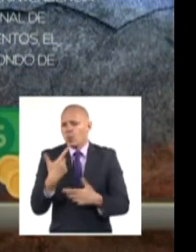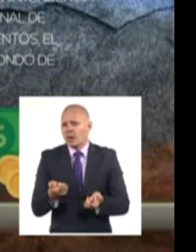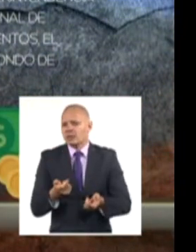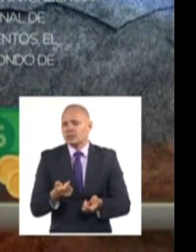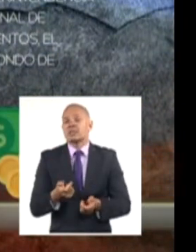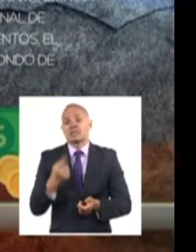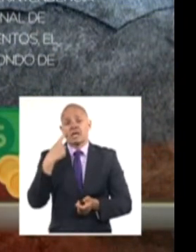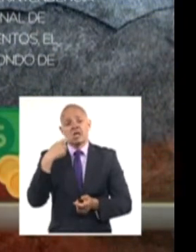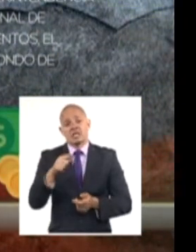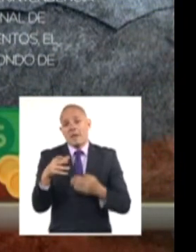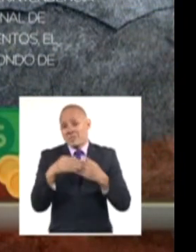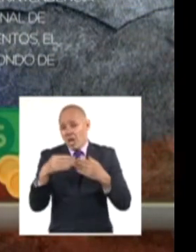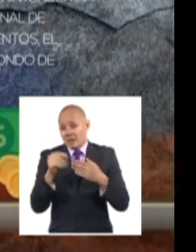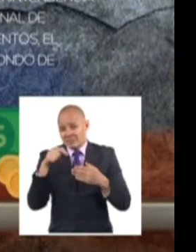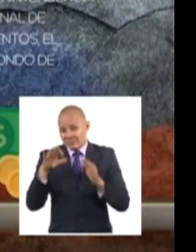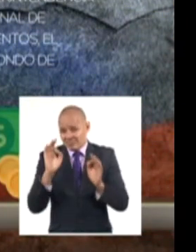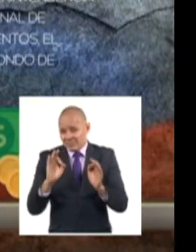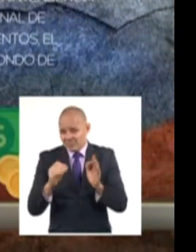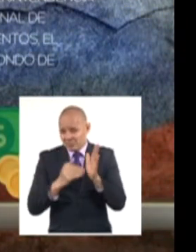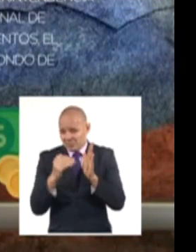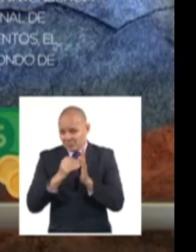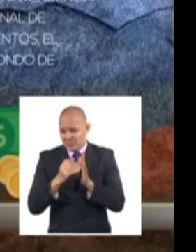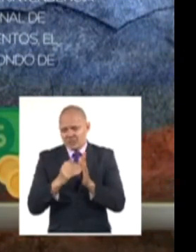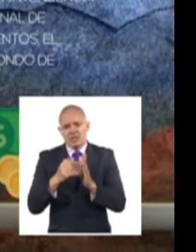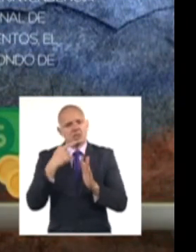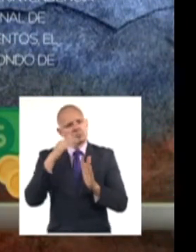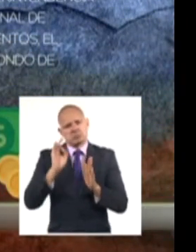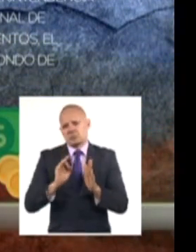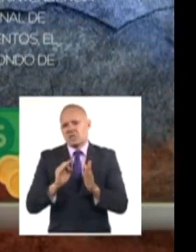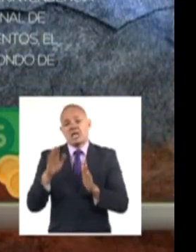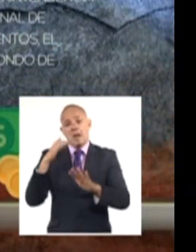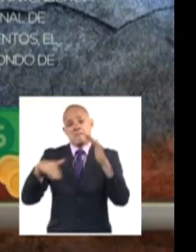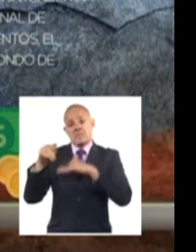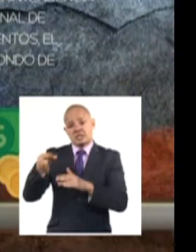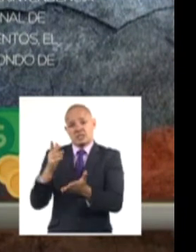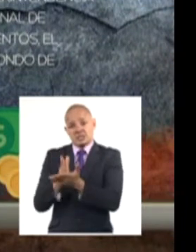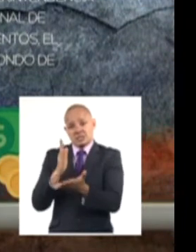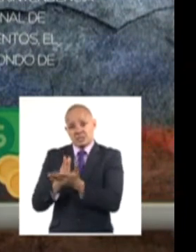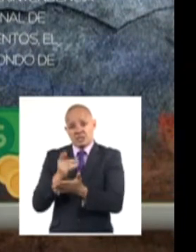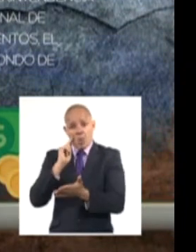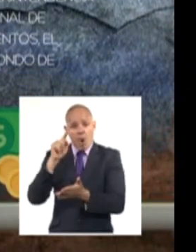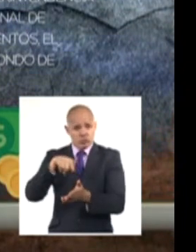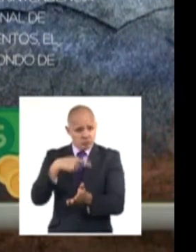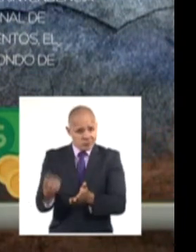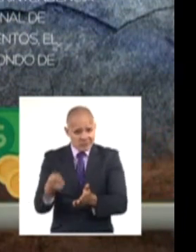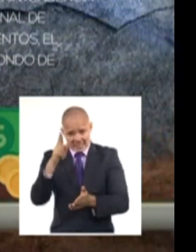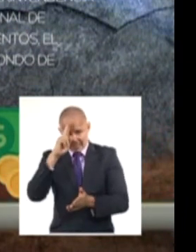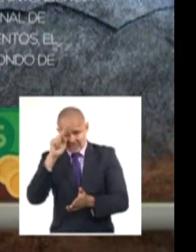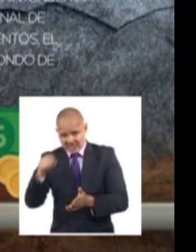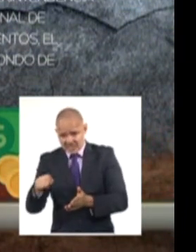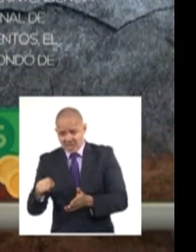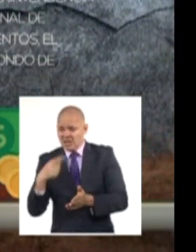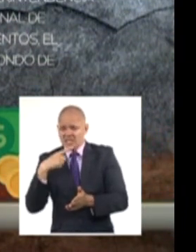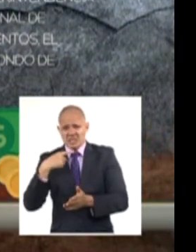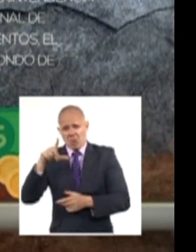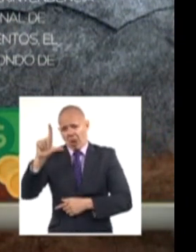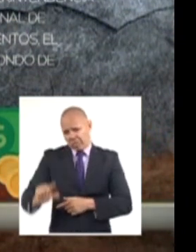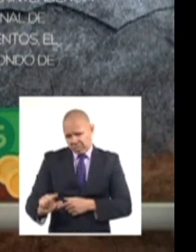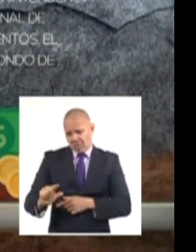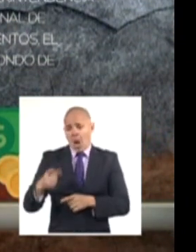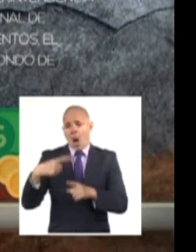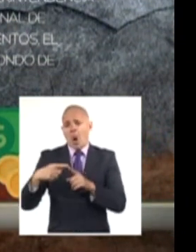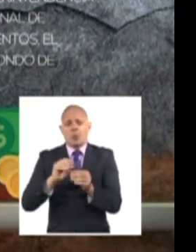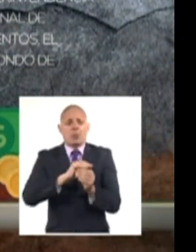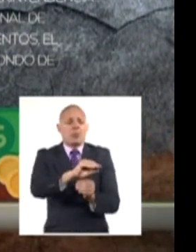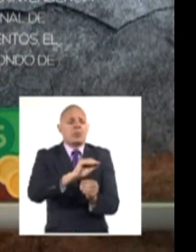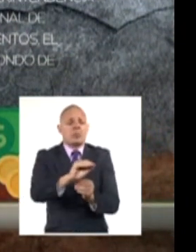pesos en inversión el ministerio recibe casi 90 por ciento del aporte de la nación y el restante se distribuye para las entidades adscritas como la